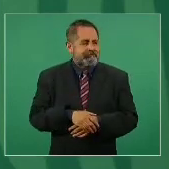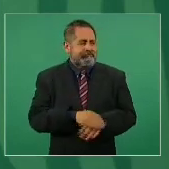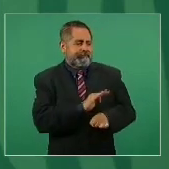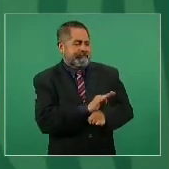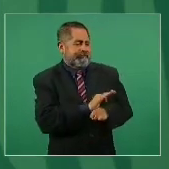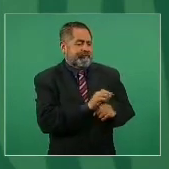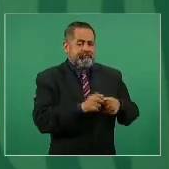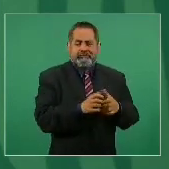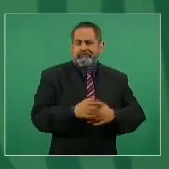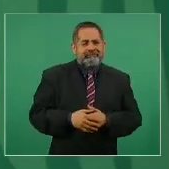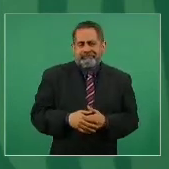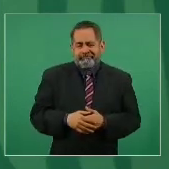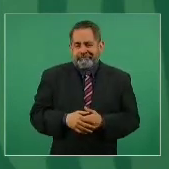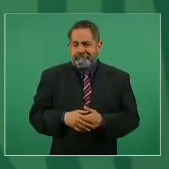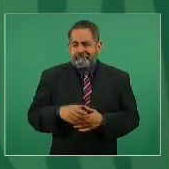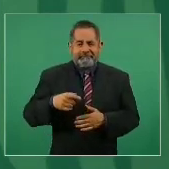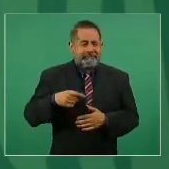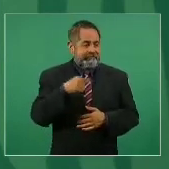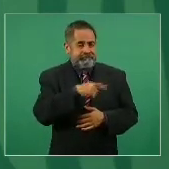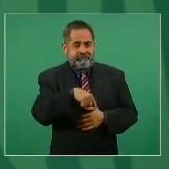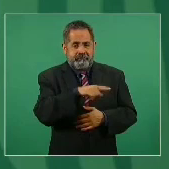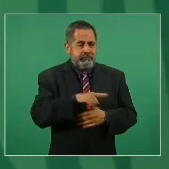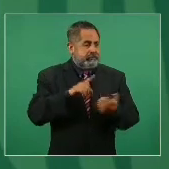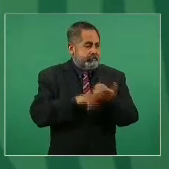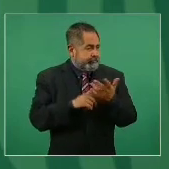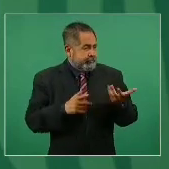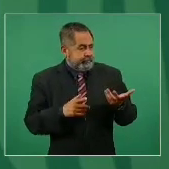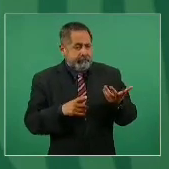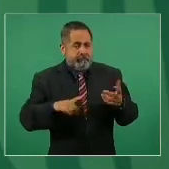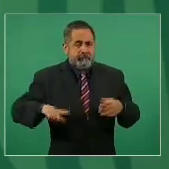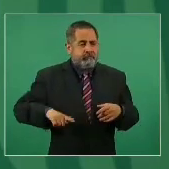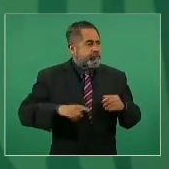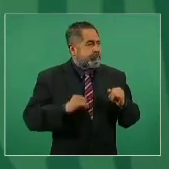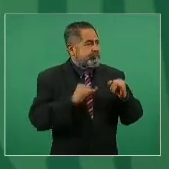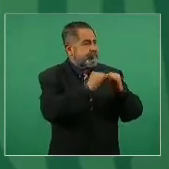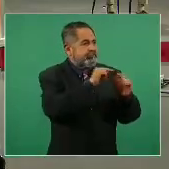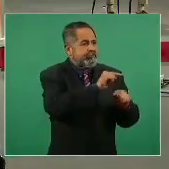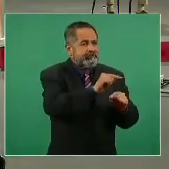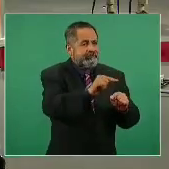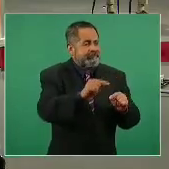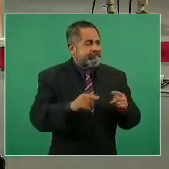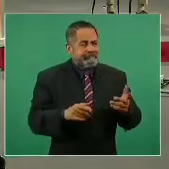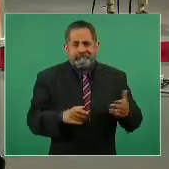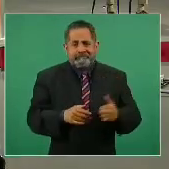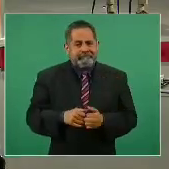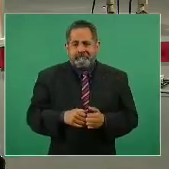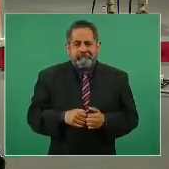y dejaron un Estado solo